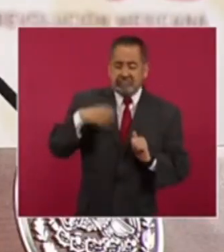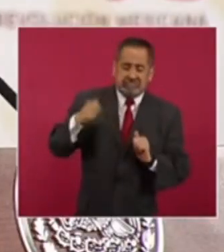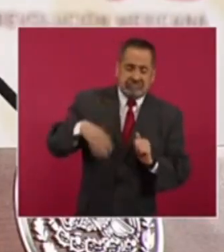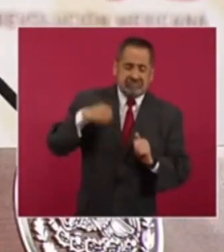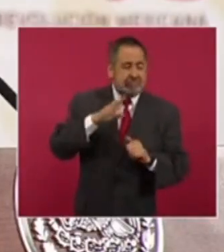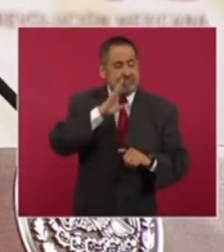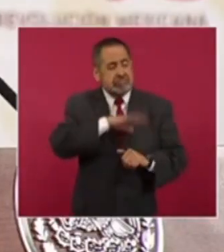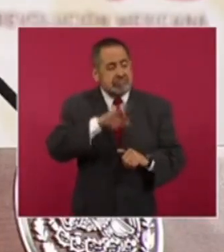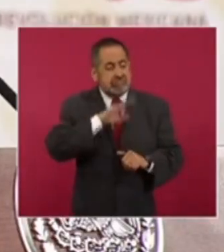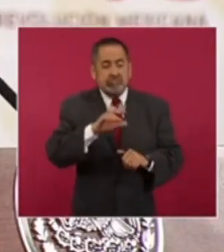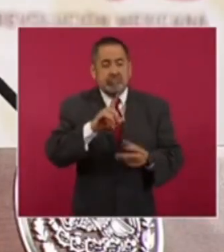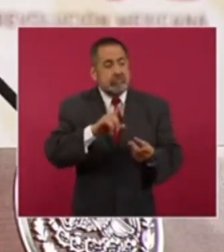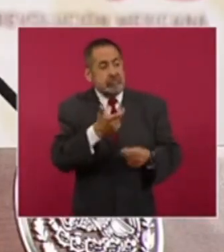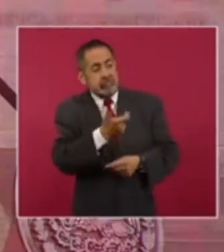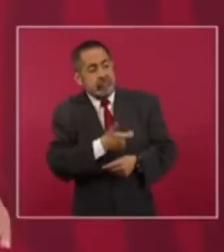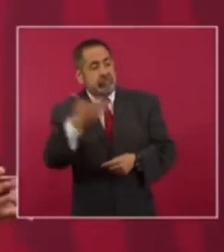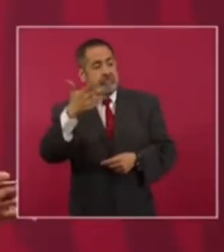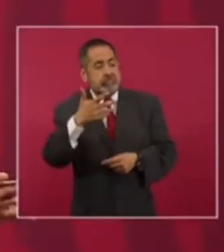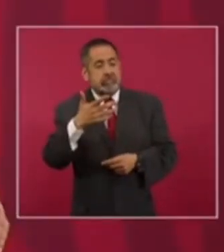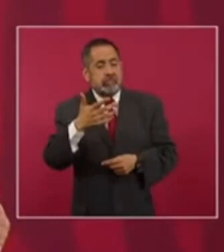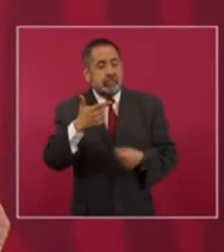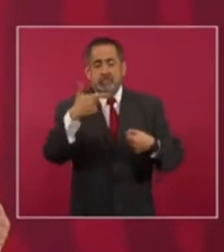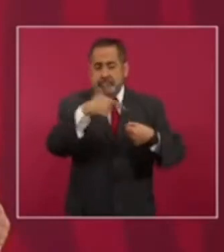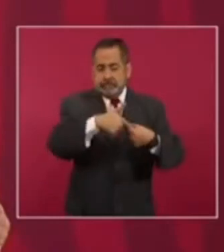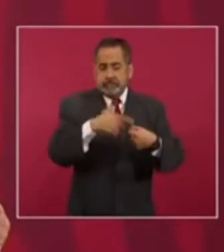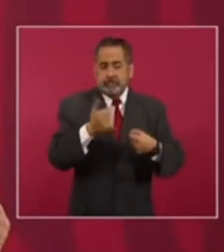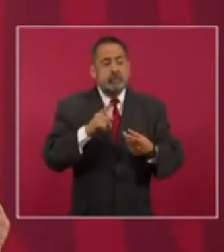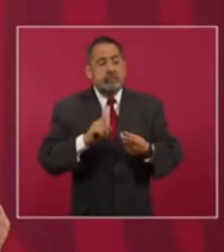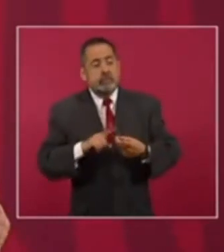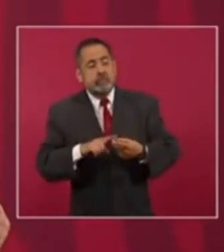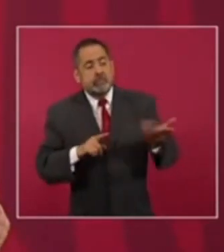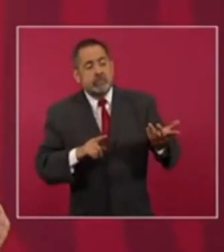en precios altos de gasolinas